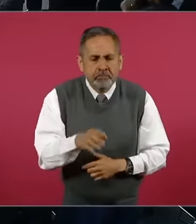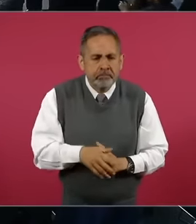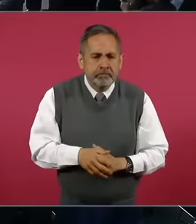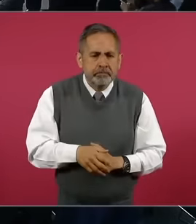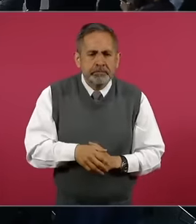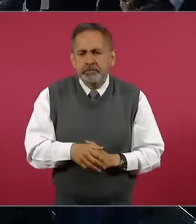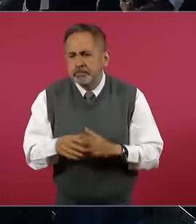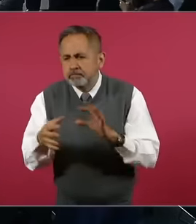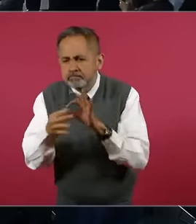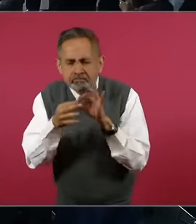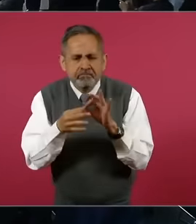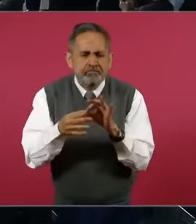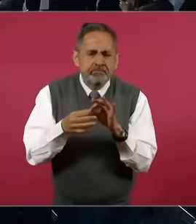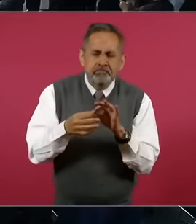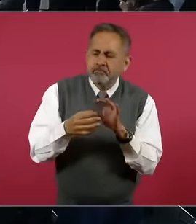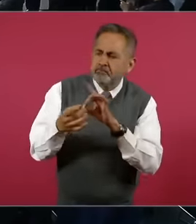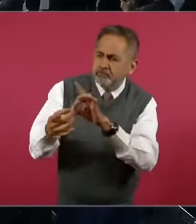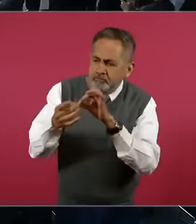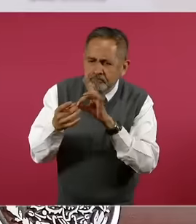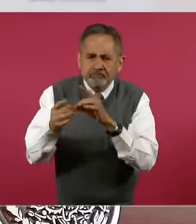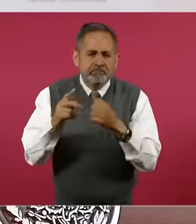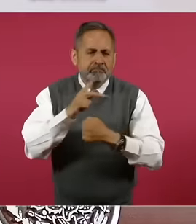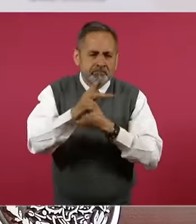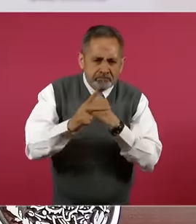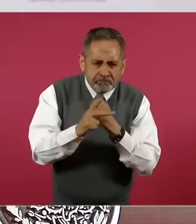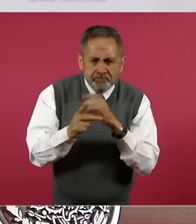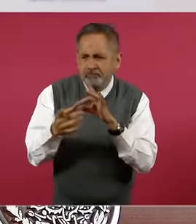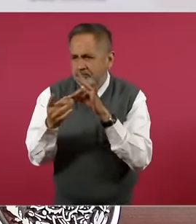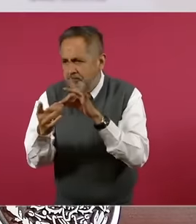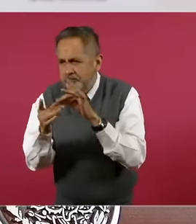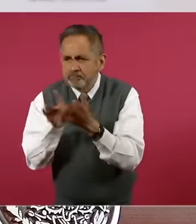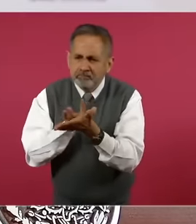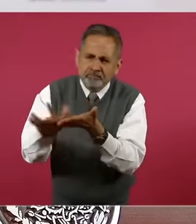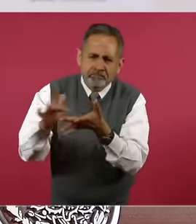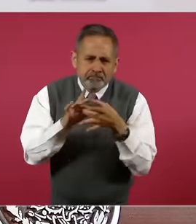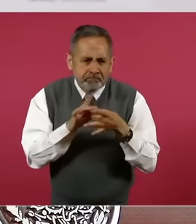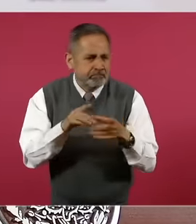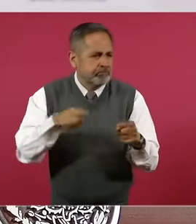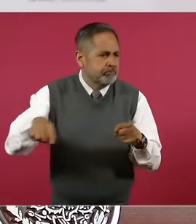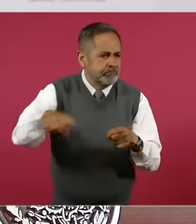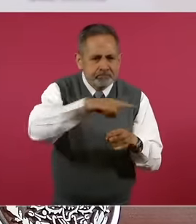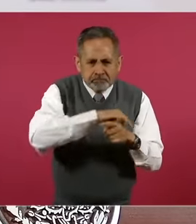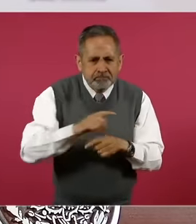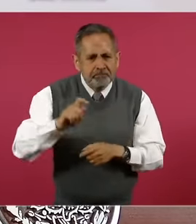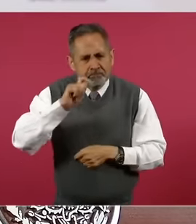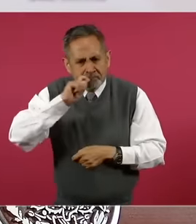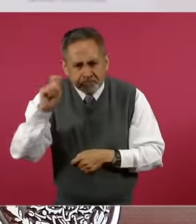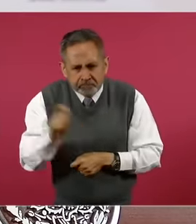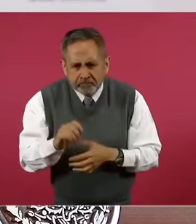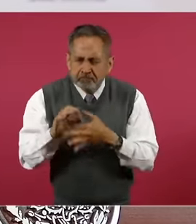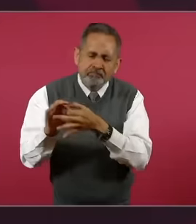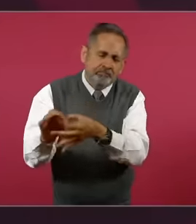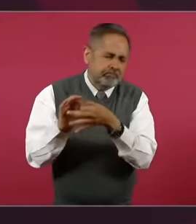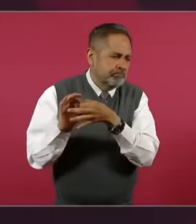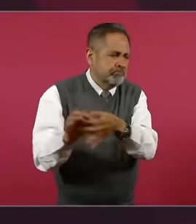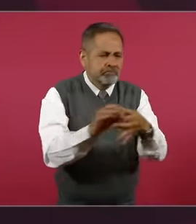la cooperación que debe haber entre los pueblos, la amistad que siempre ha